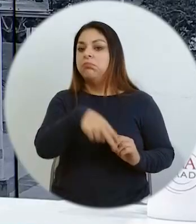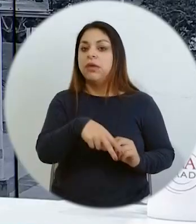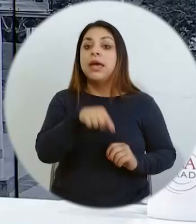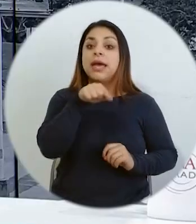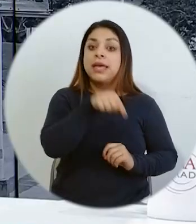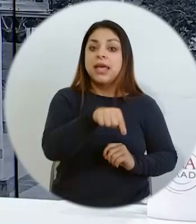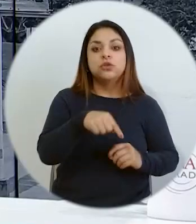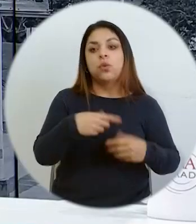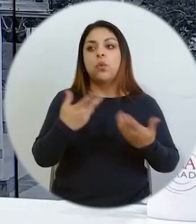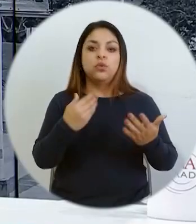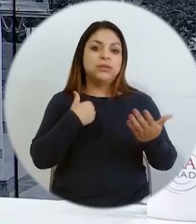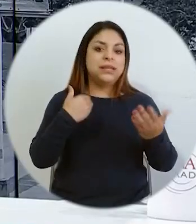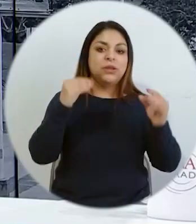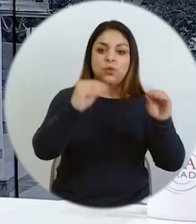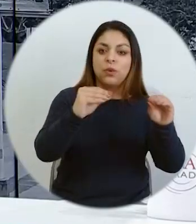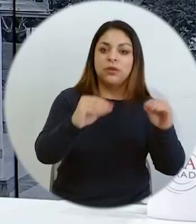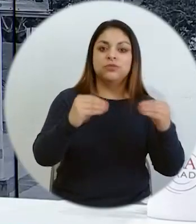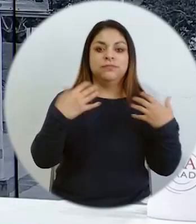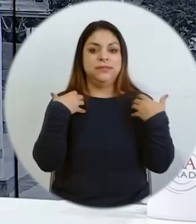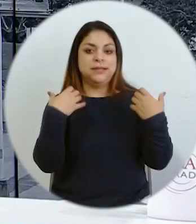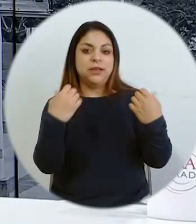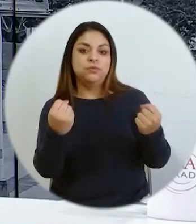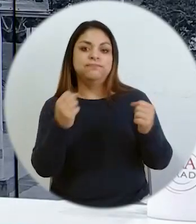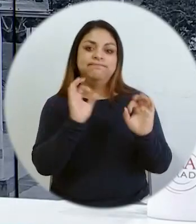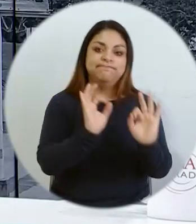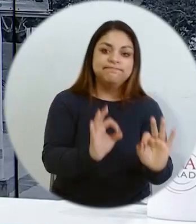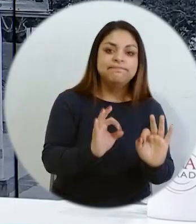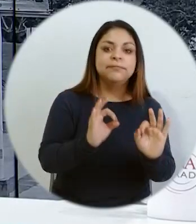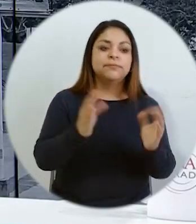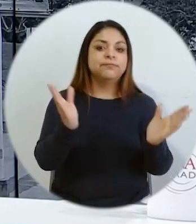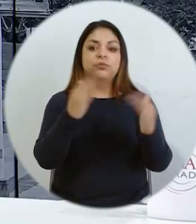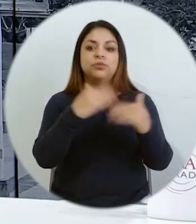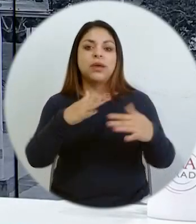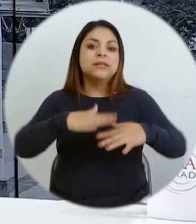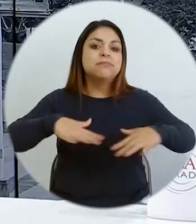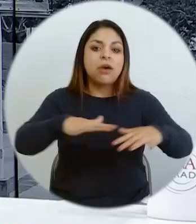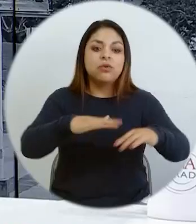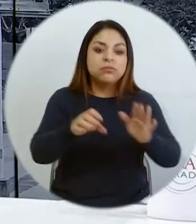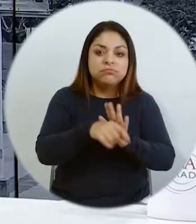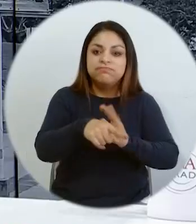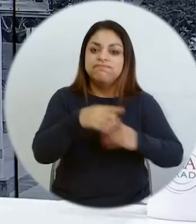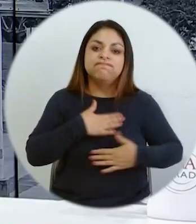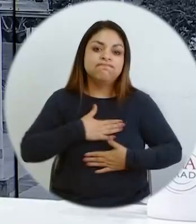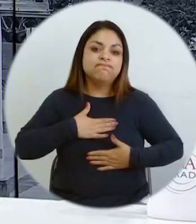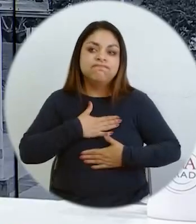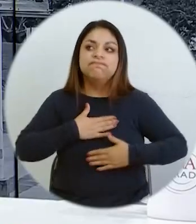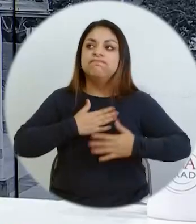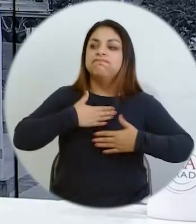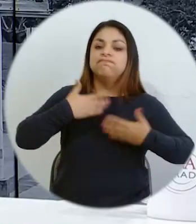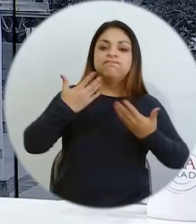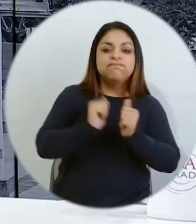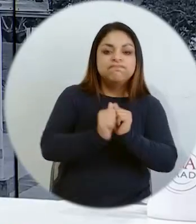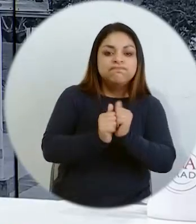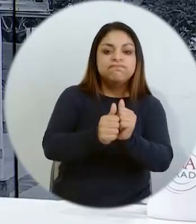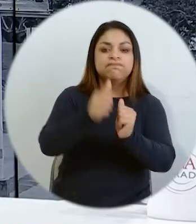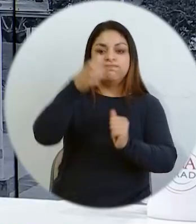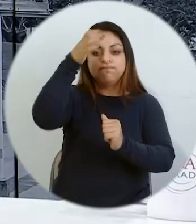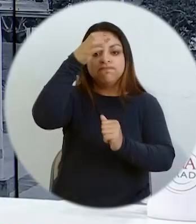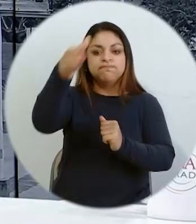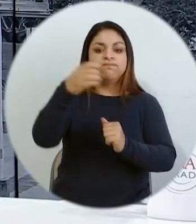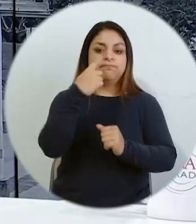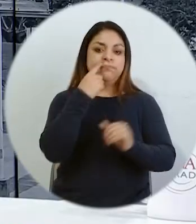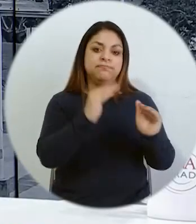su conjunto no brindan una educación de calidad, una atención de salud de calidad, cuando no hay espacios, por ejemplo, recreativos,